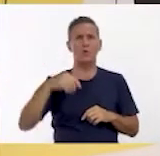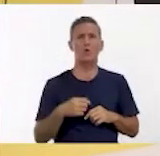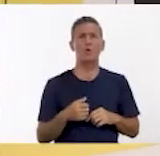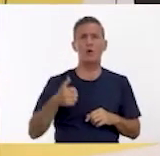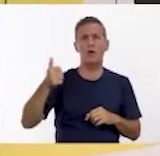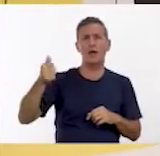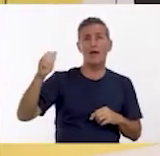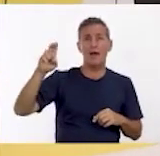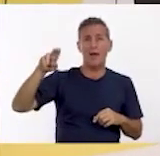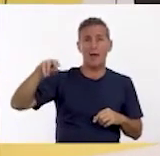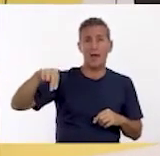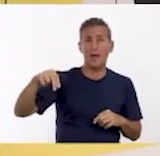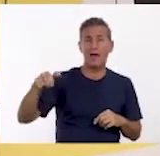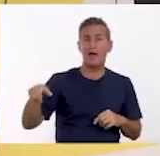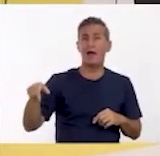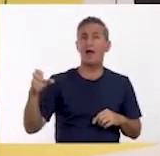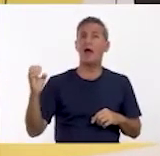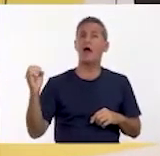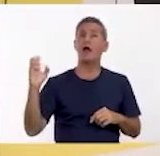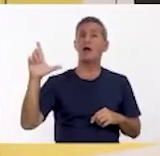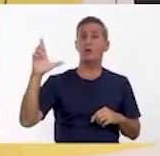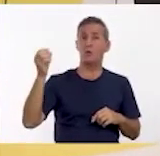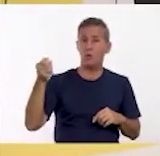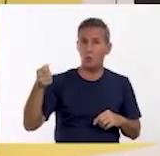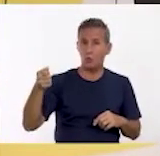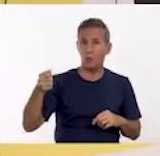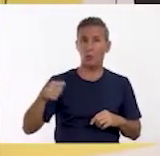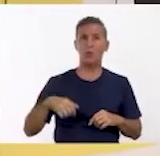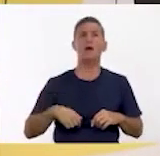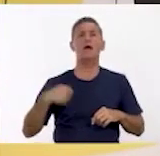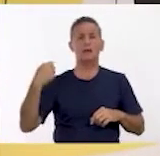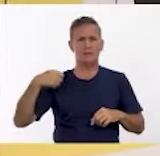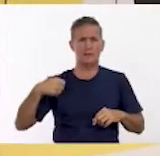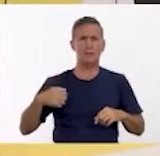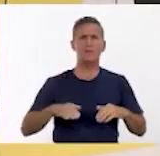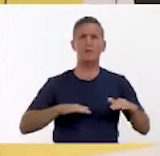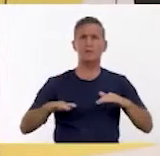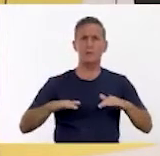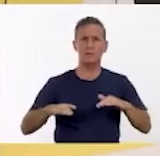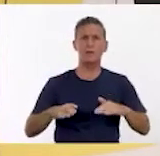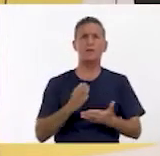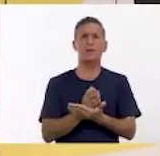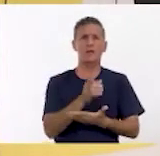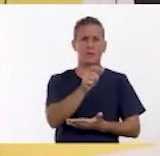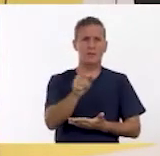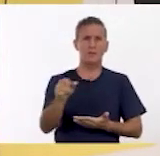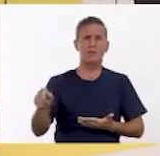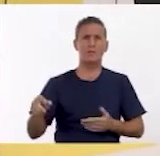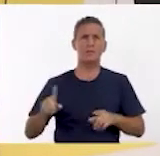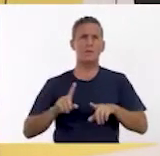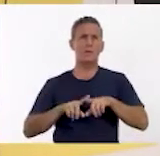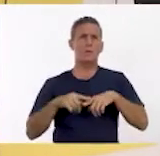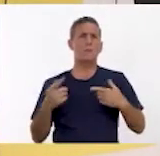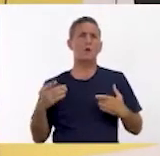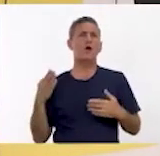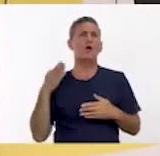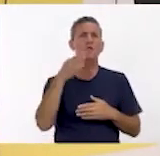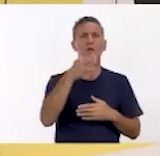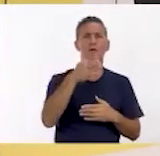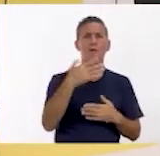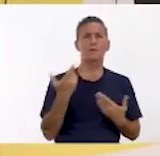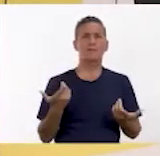a Angola. Y tenemos que preparar a nuestros estudiantes para que den respuesta a esa pregunta. Fueron a